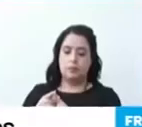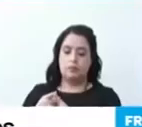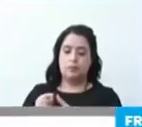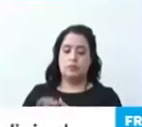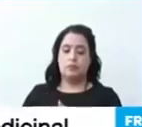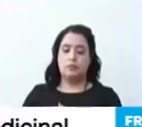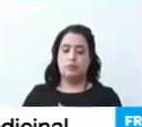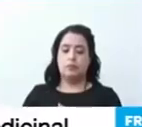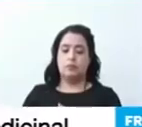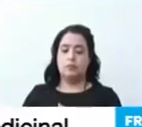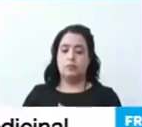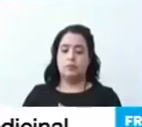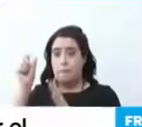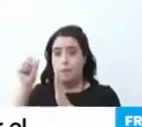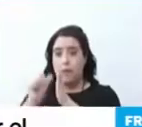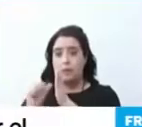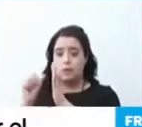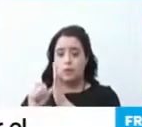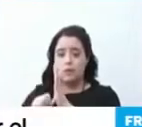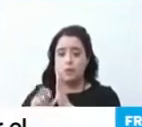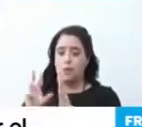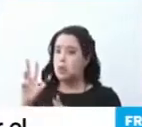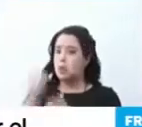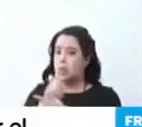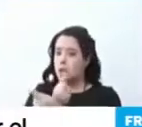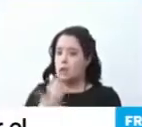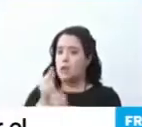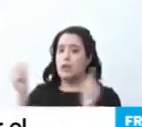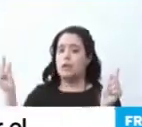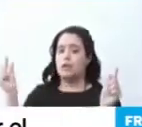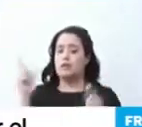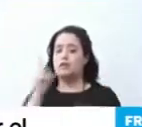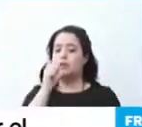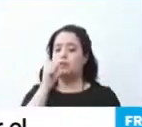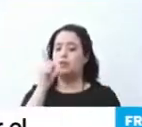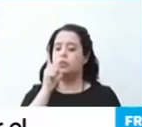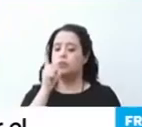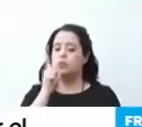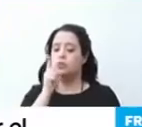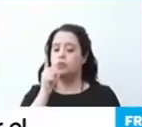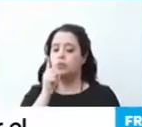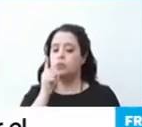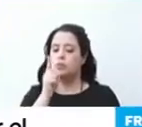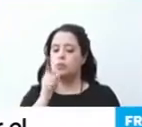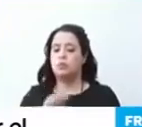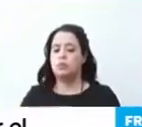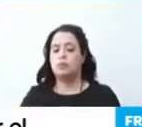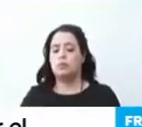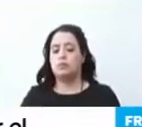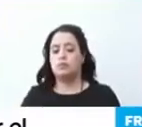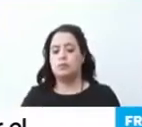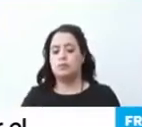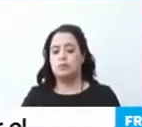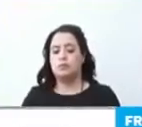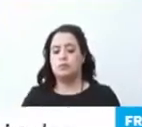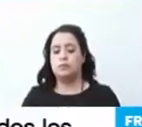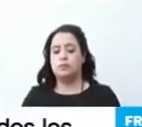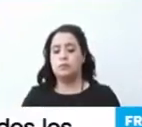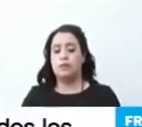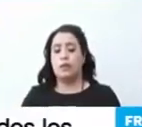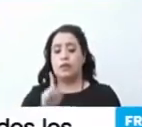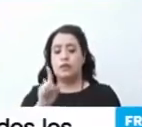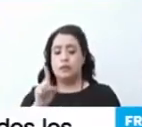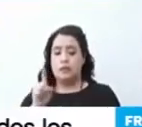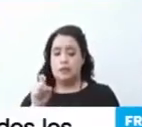refundación y construcción de una honduras prospera y con oportunidades para todos los hondureños por otra parte y en